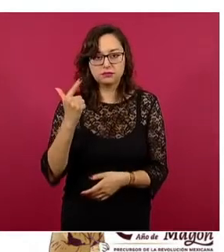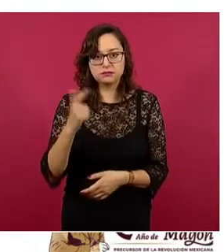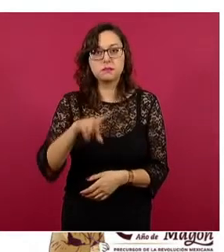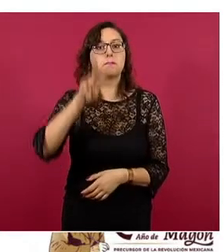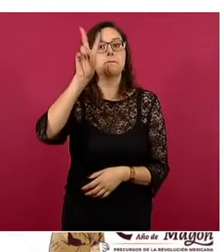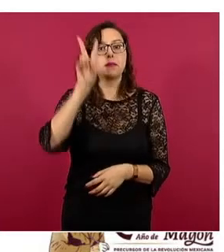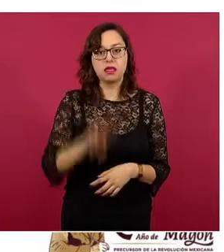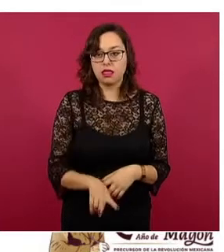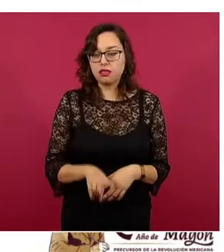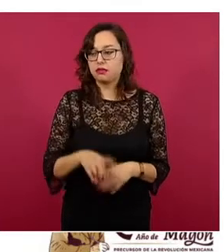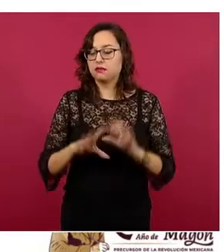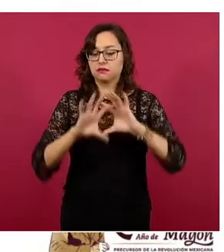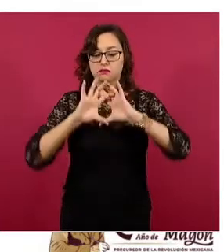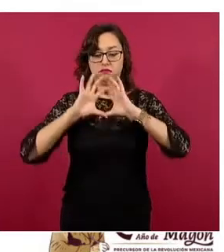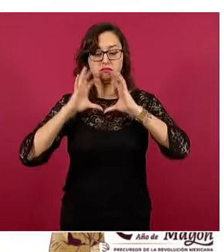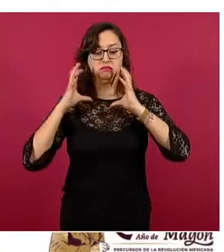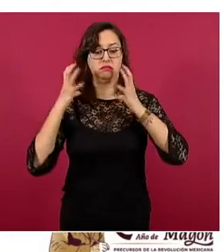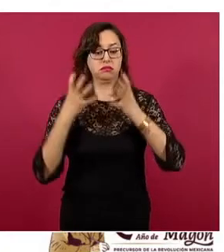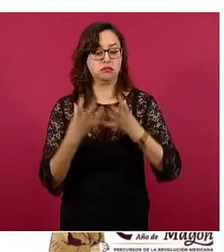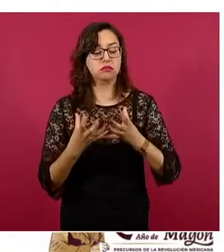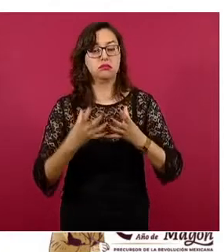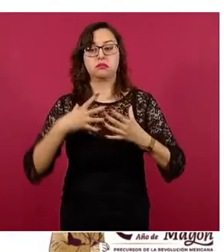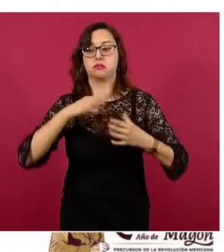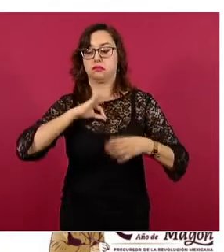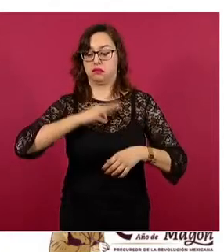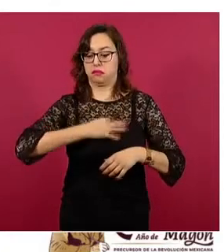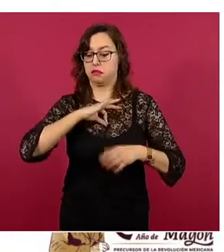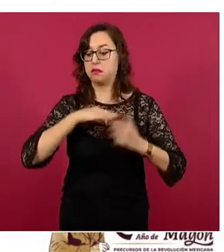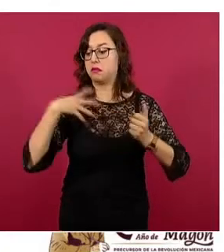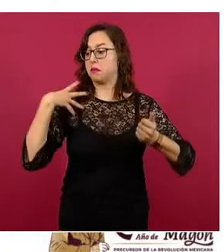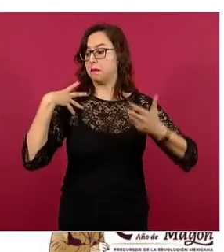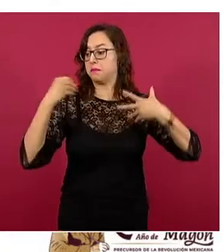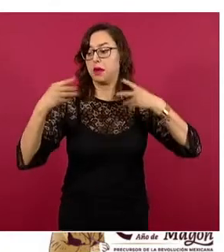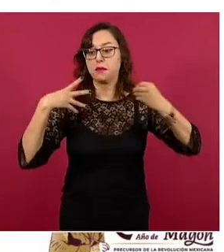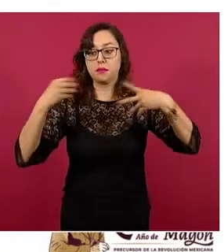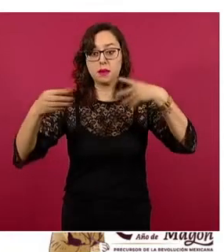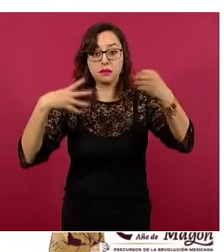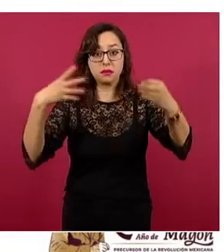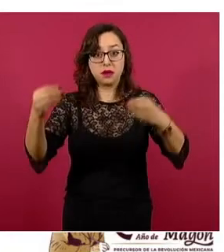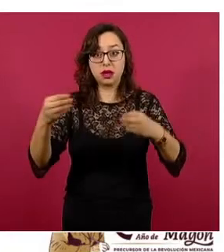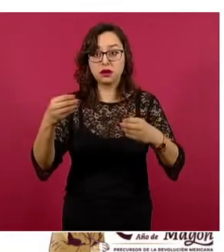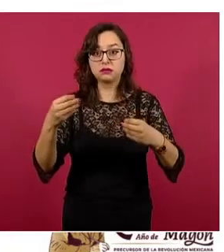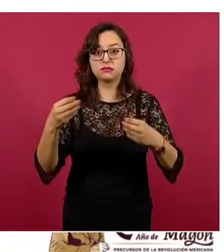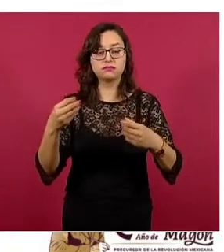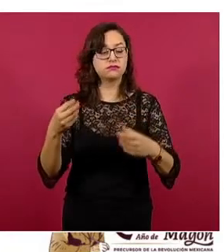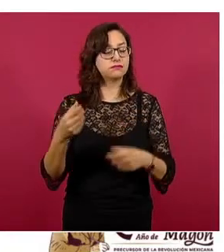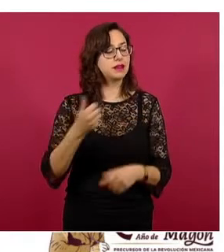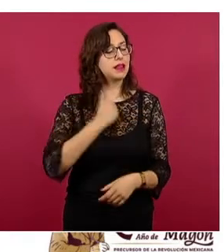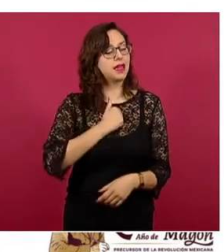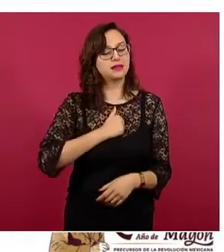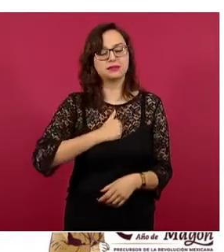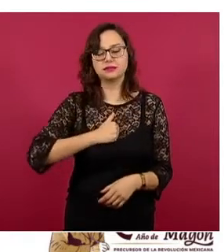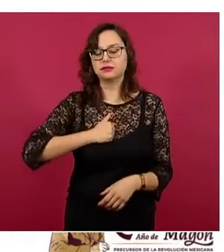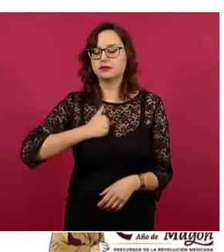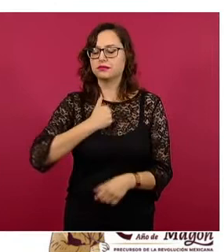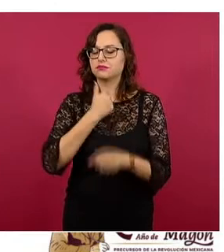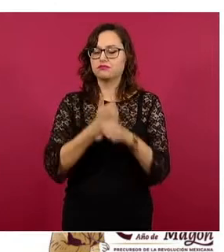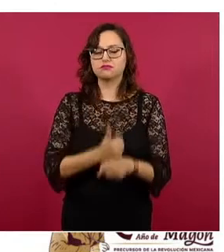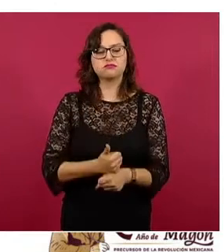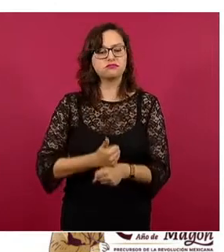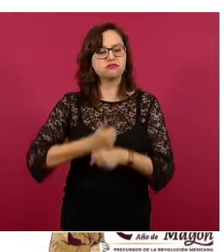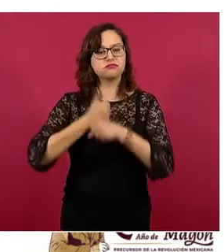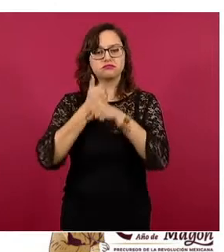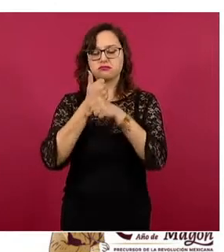pandemia, nunca se sale victorioso o satisfecho de haber vivido una pandemia. Lo importante es